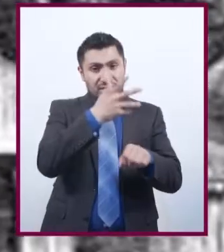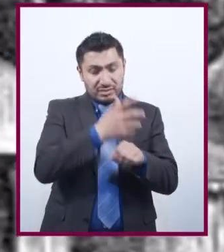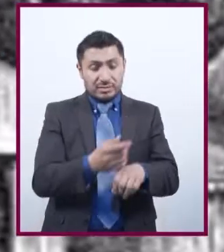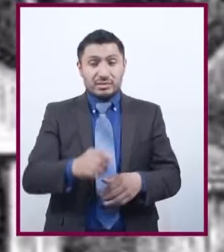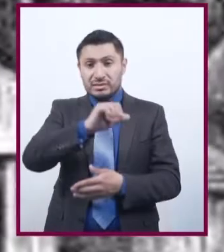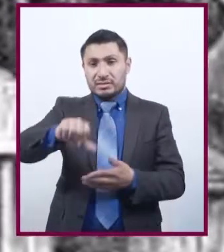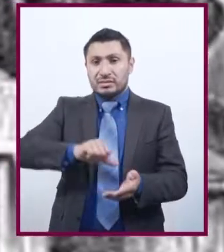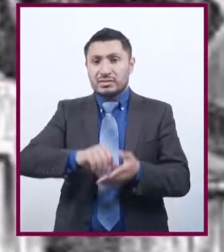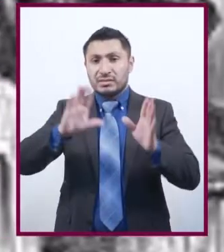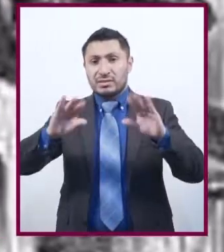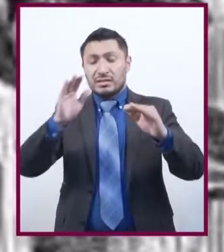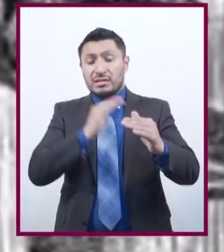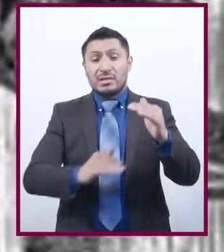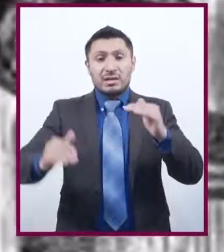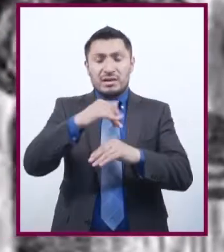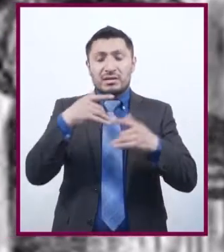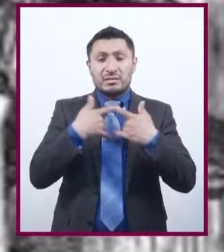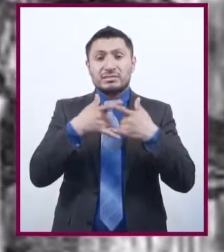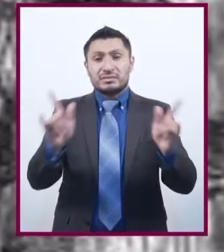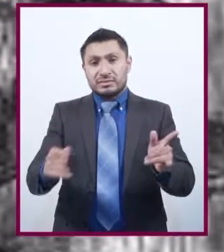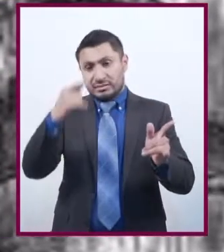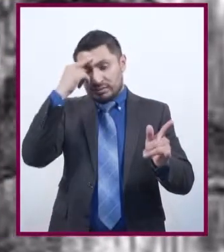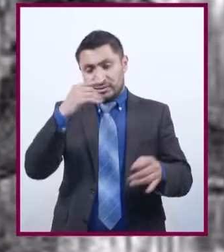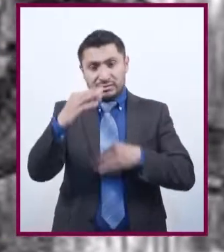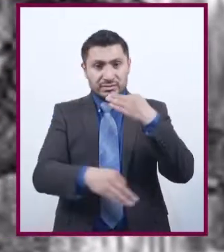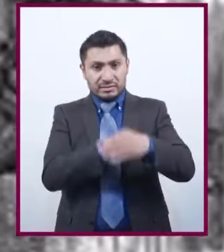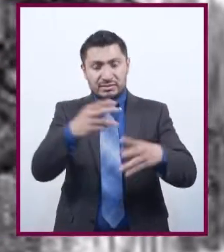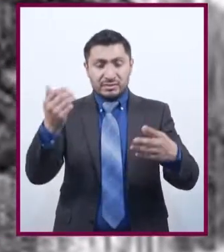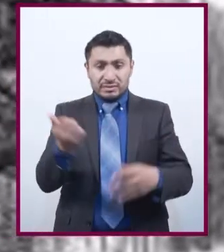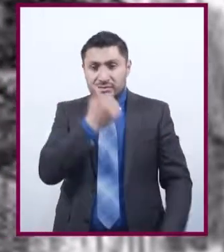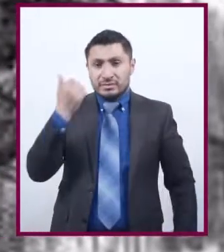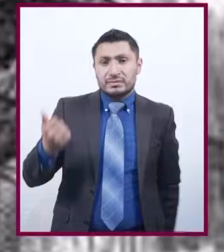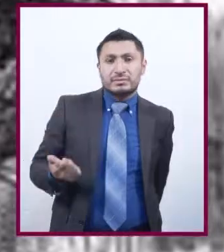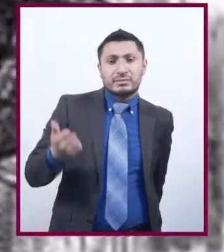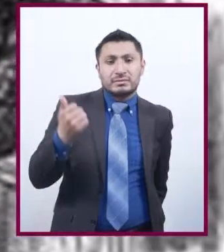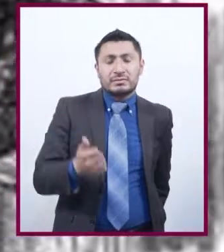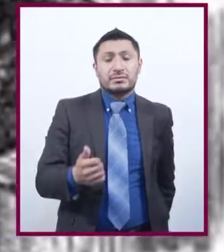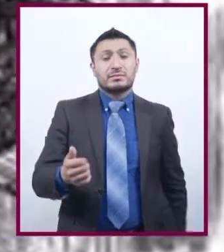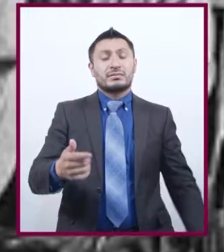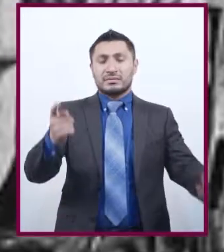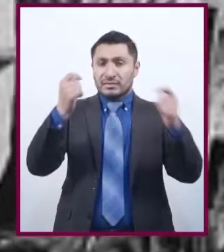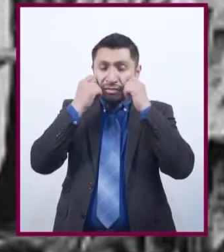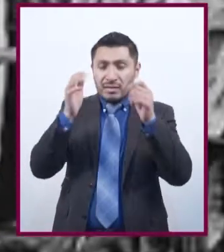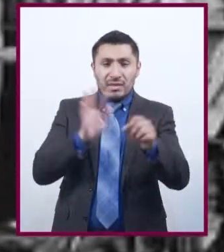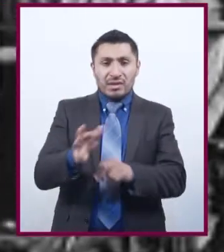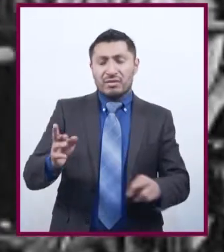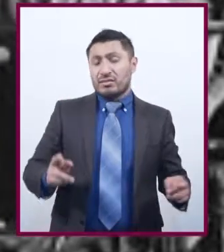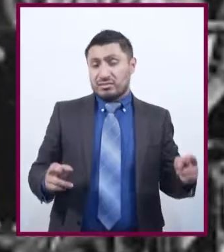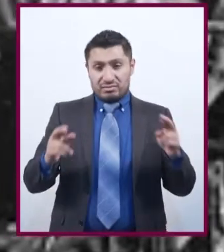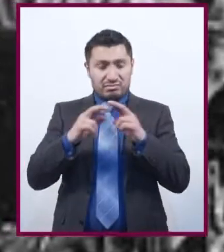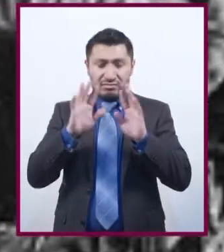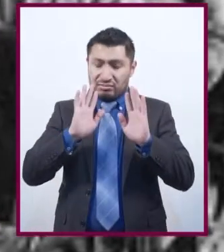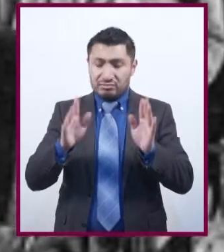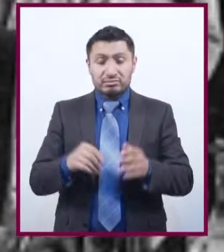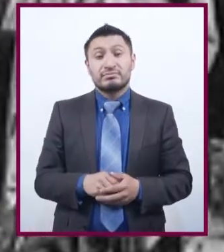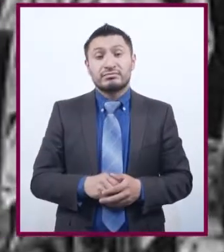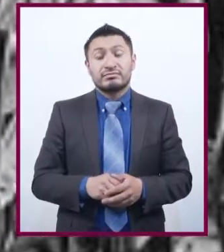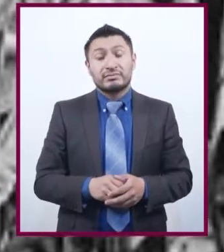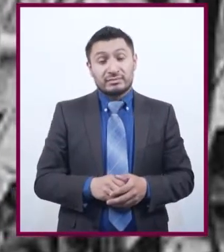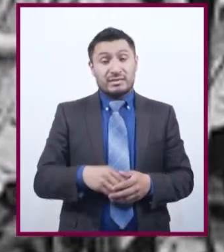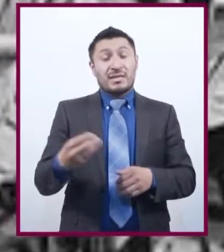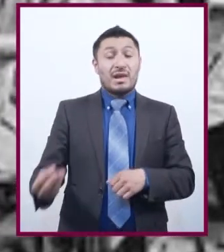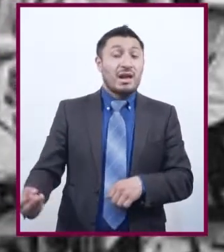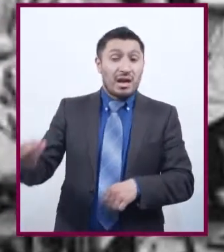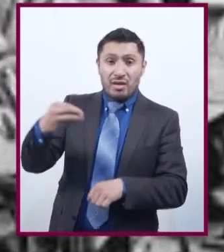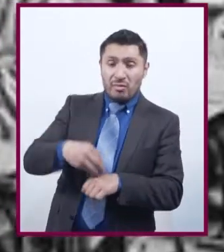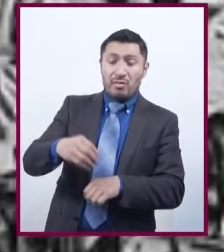los centros de enseñanza superior abrieron sus puertas a todos los alumnos independientemente de sus creencias espirituales